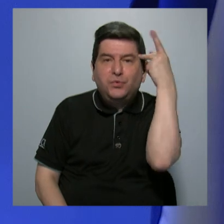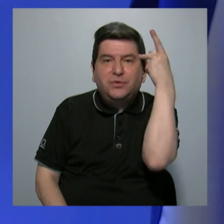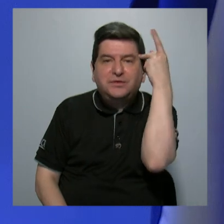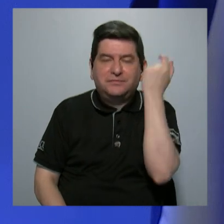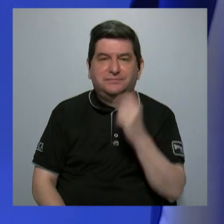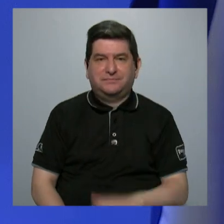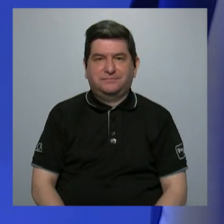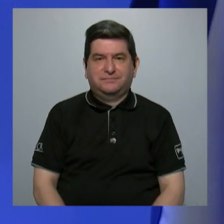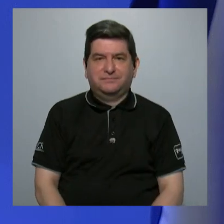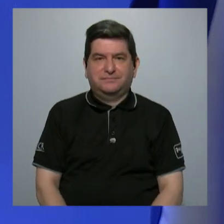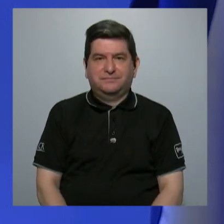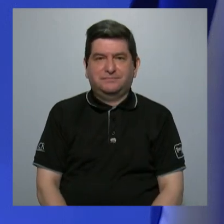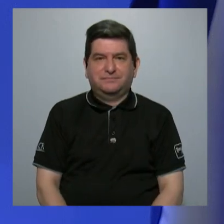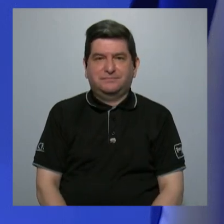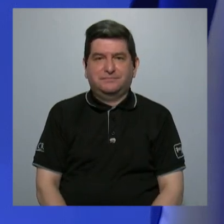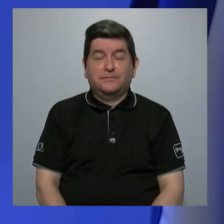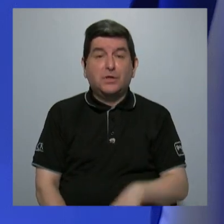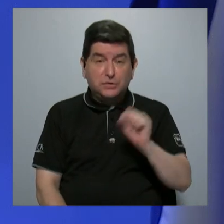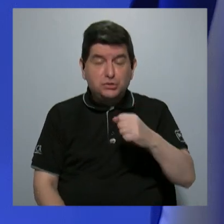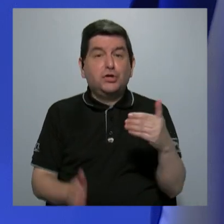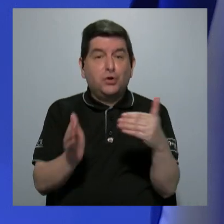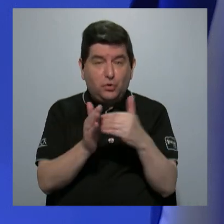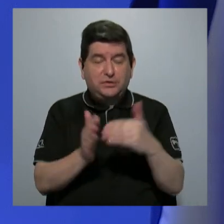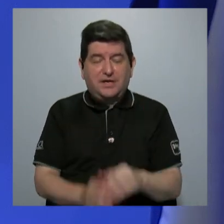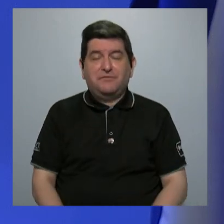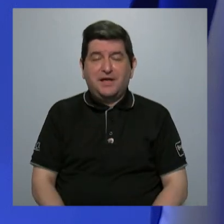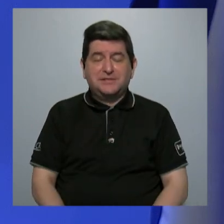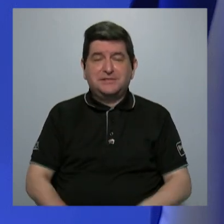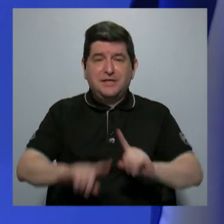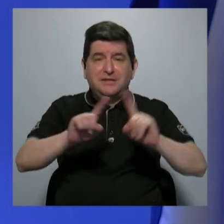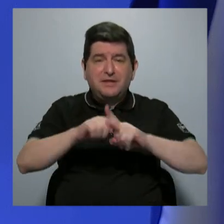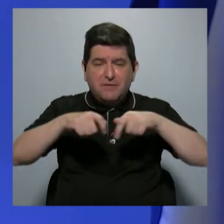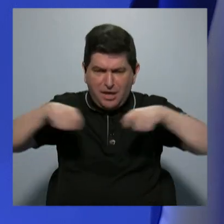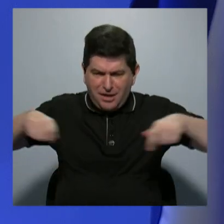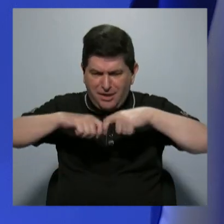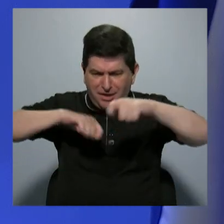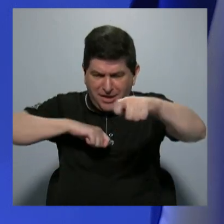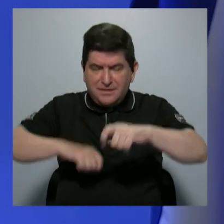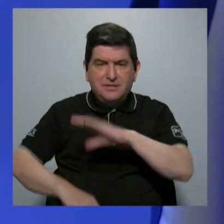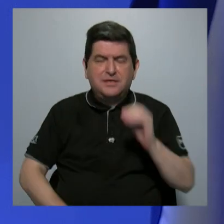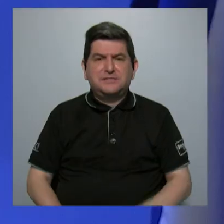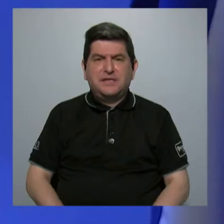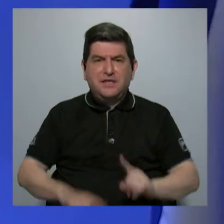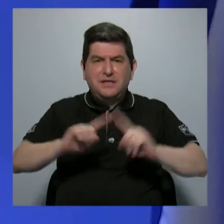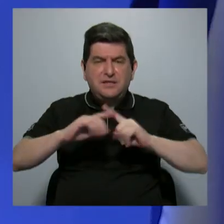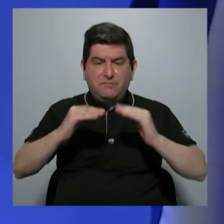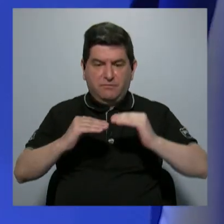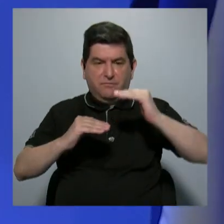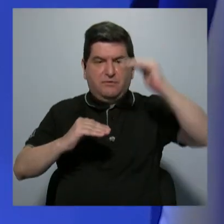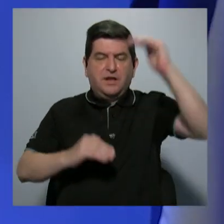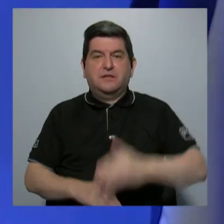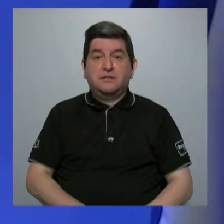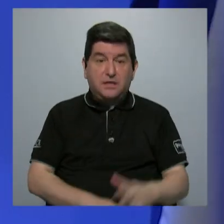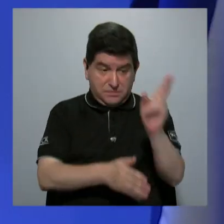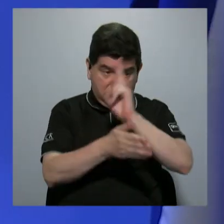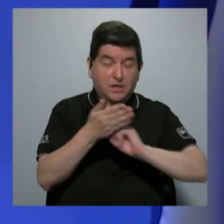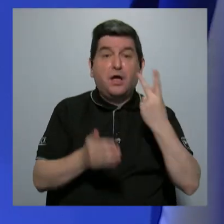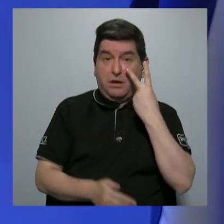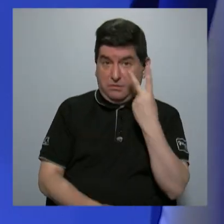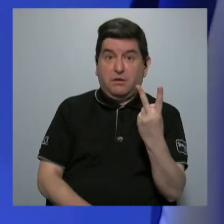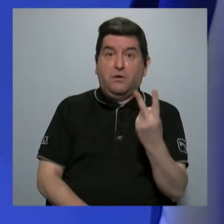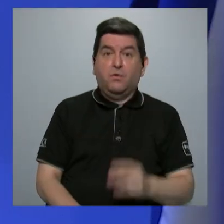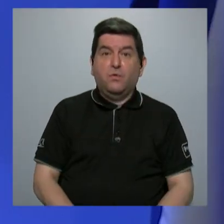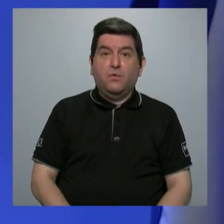¿no? Y esta crisis, de nuevo, es multidimensional y multiescalar. La vemos en la universidad,